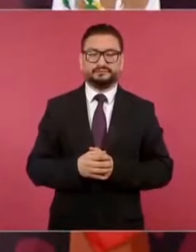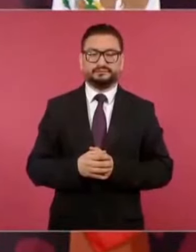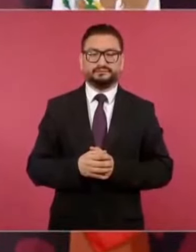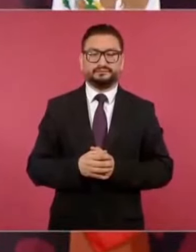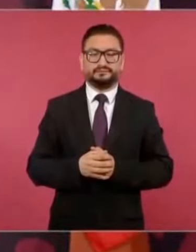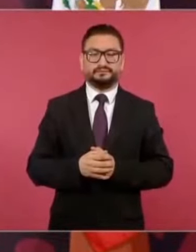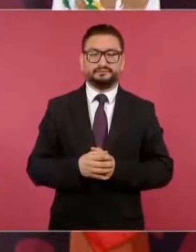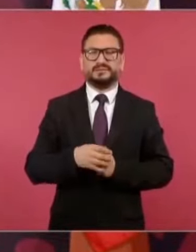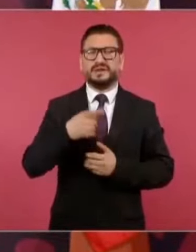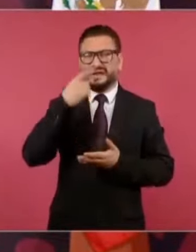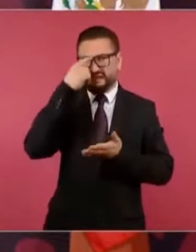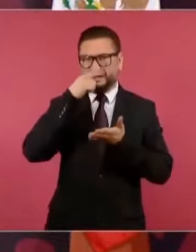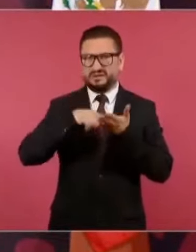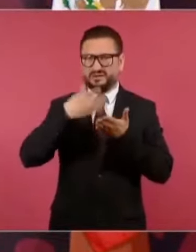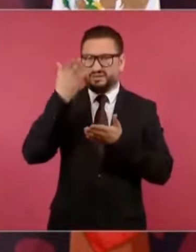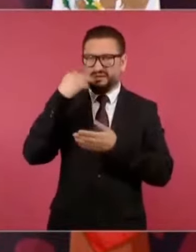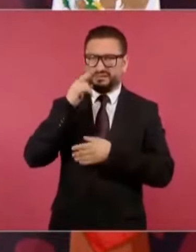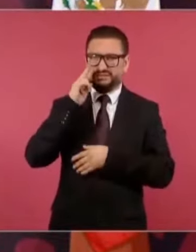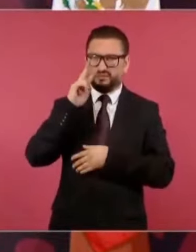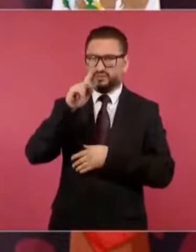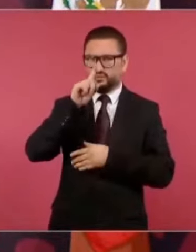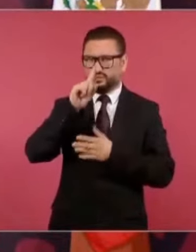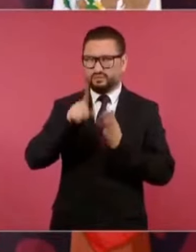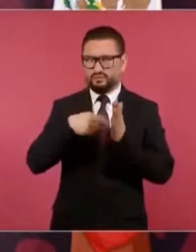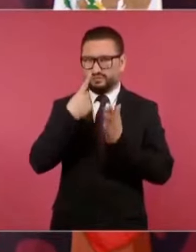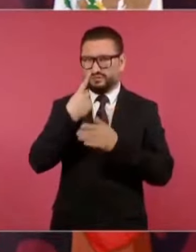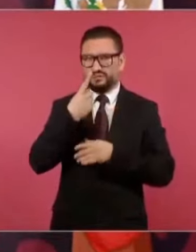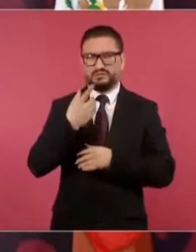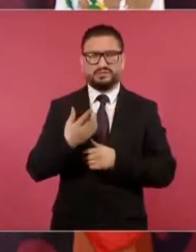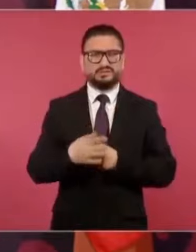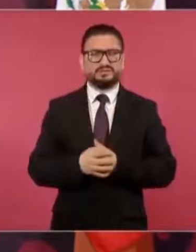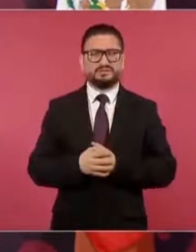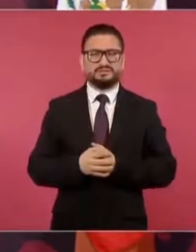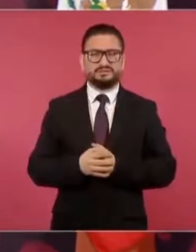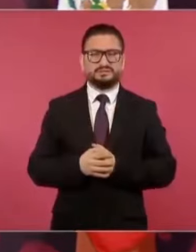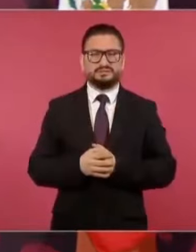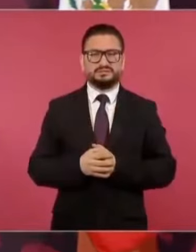Creo que la vi una vez con,